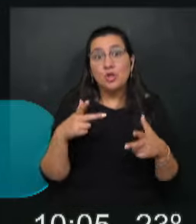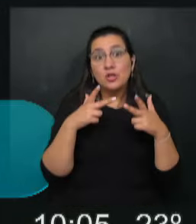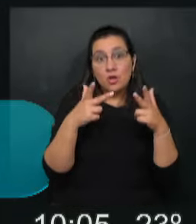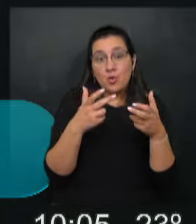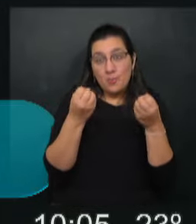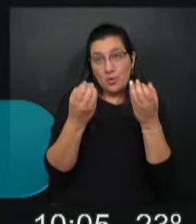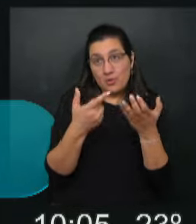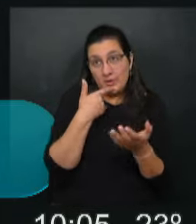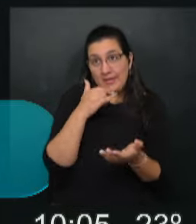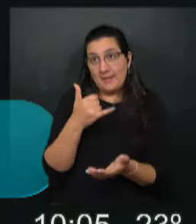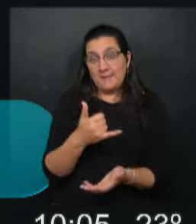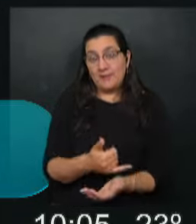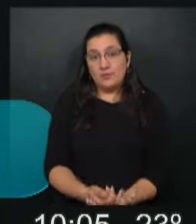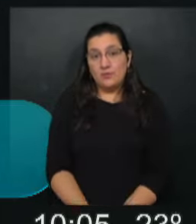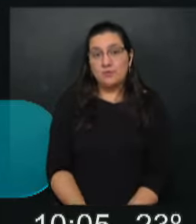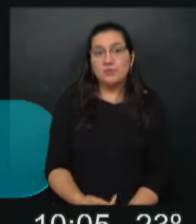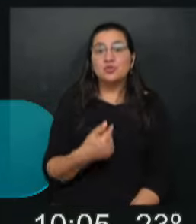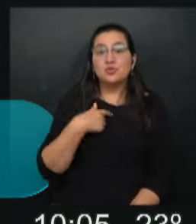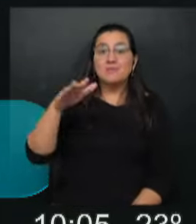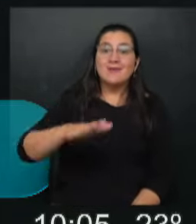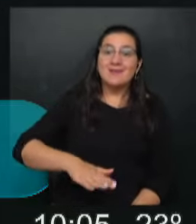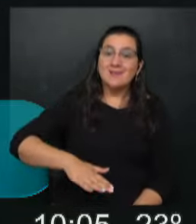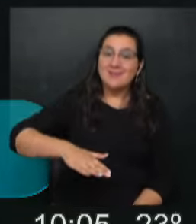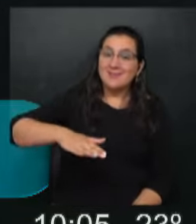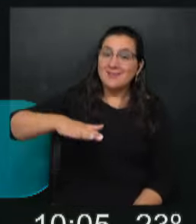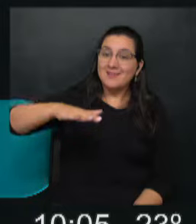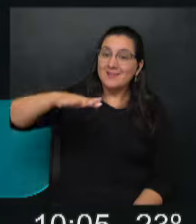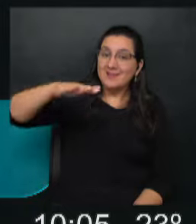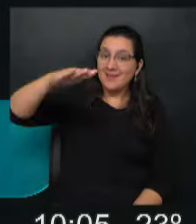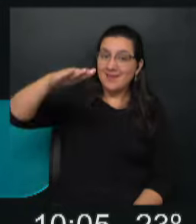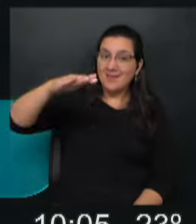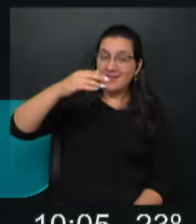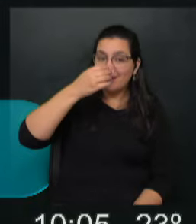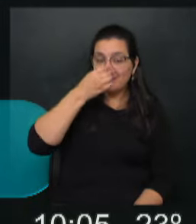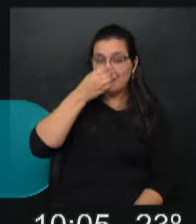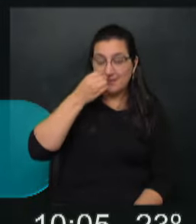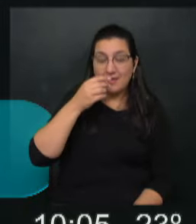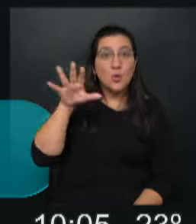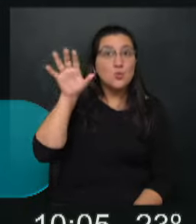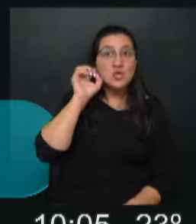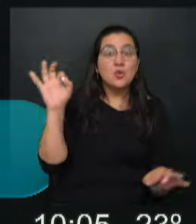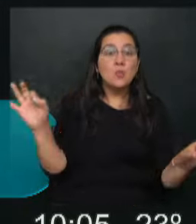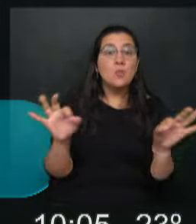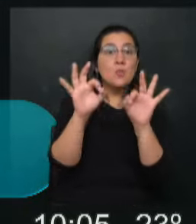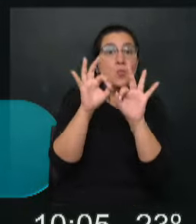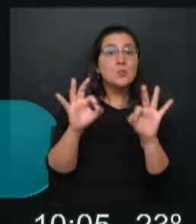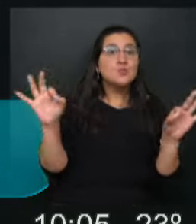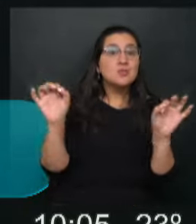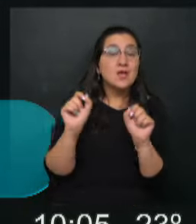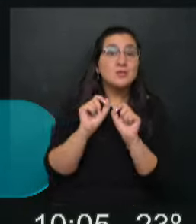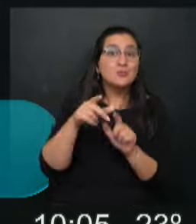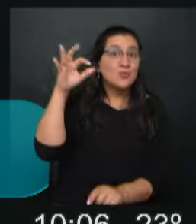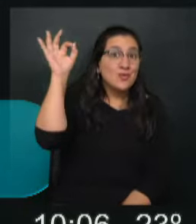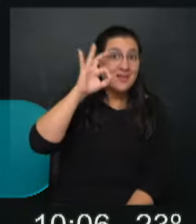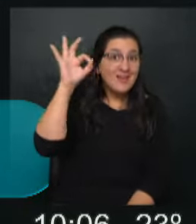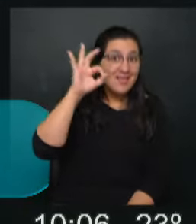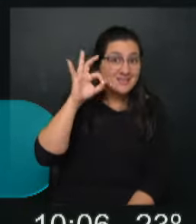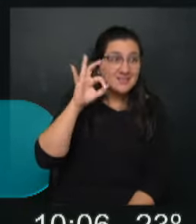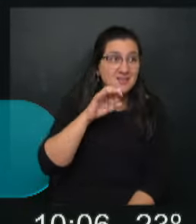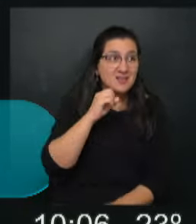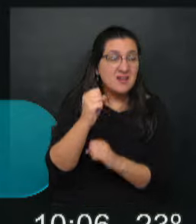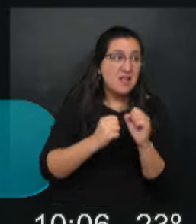por ejemplo, yo me crié, hablando de historia de mi vida, escuchando música en inglés, en mi época, los 80s,